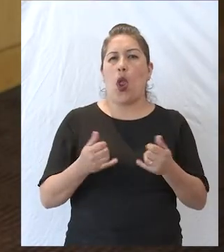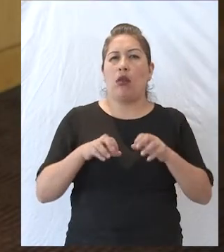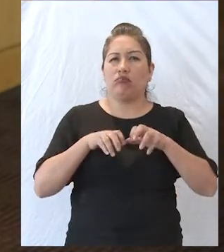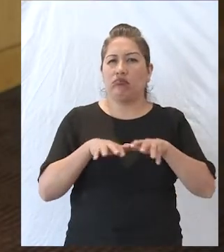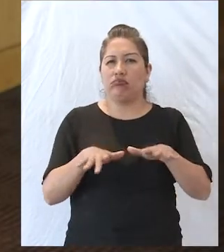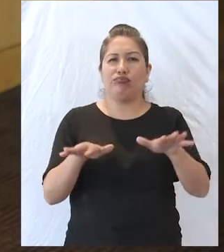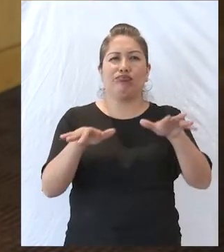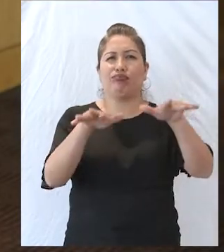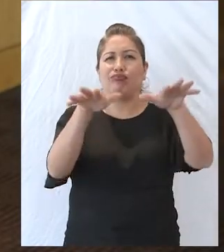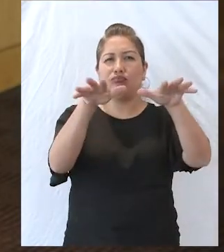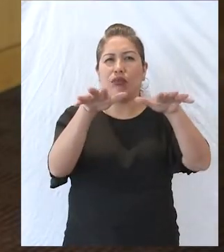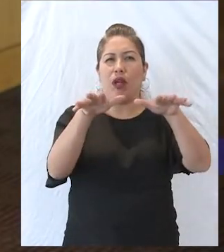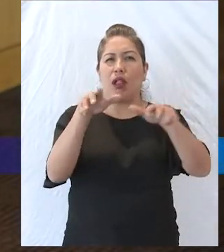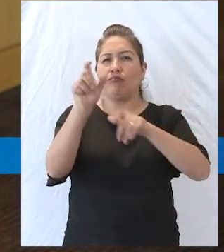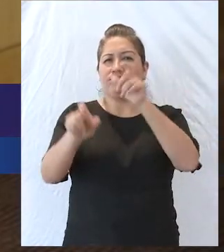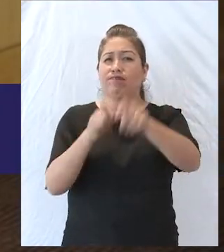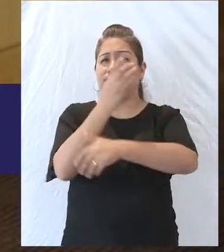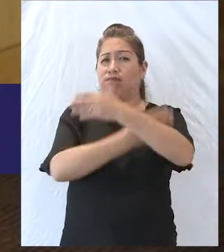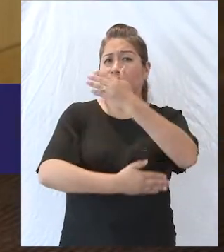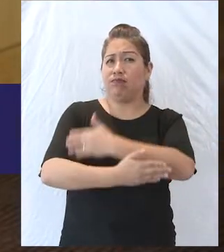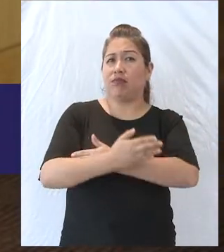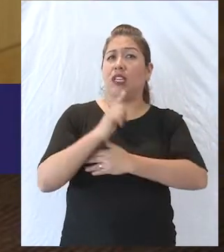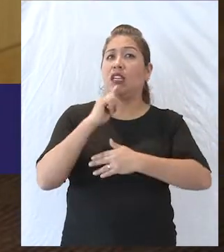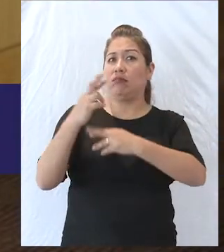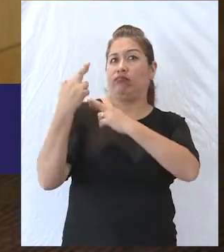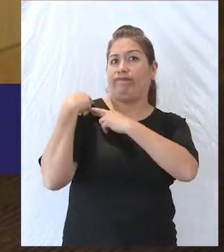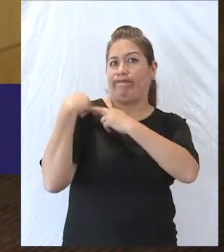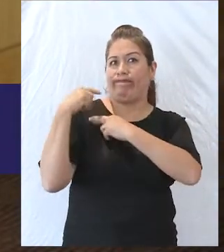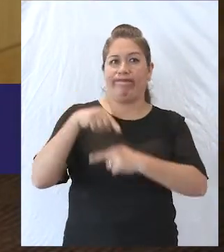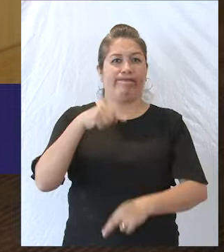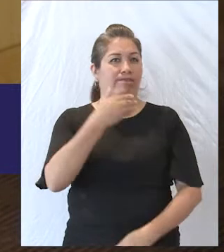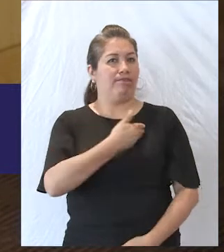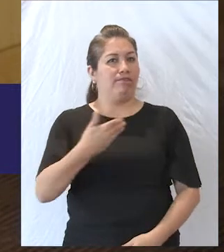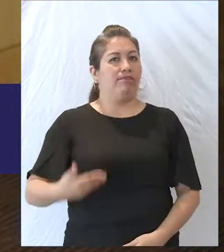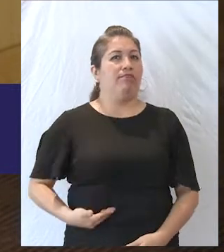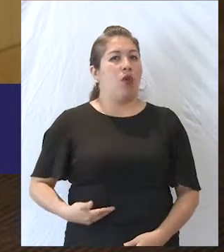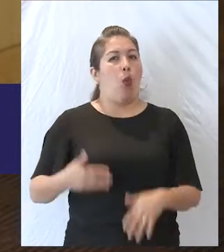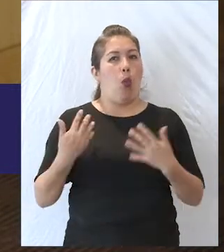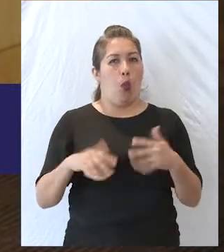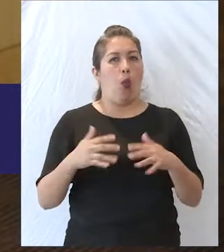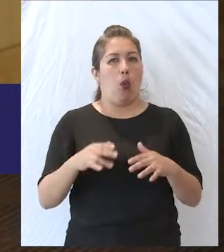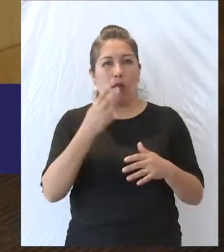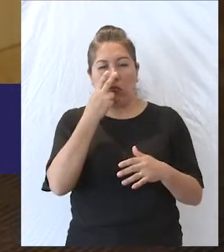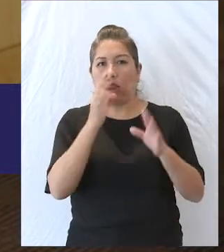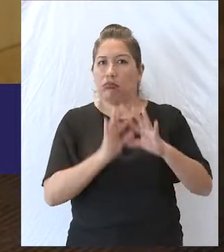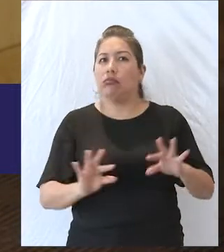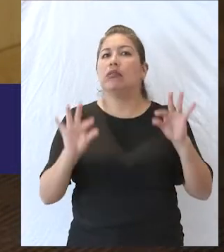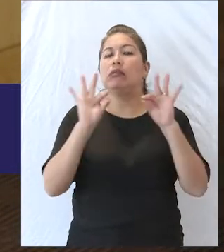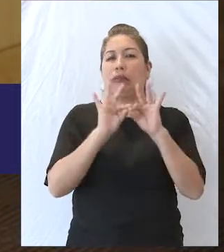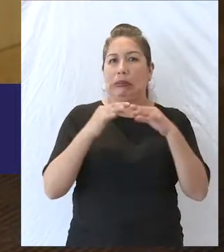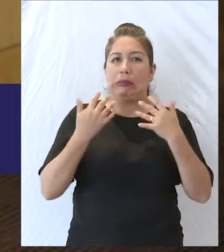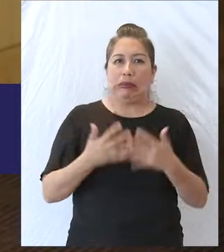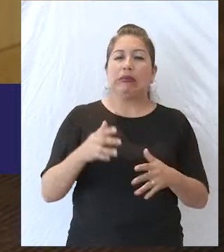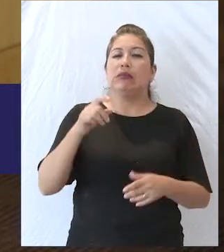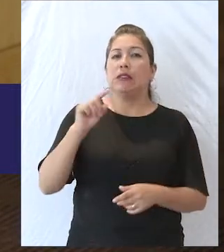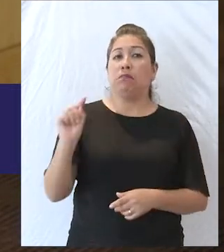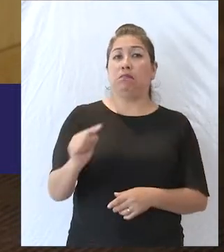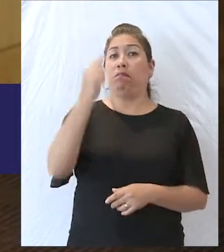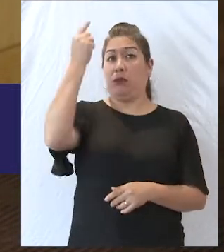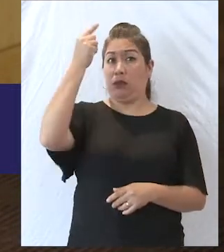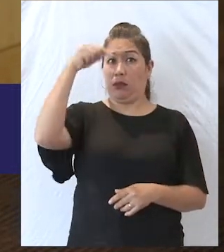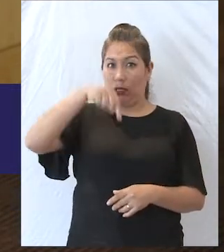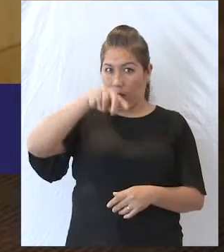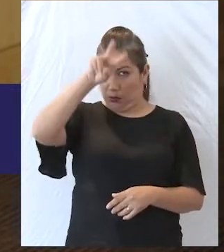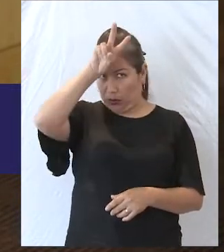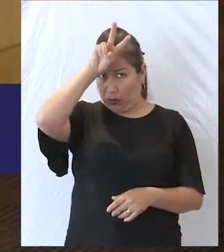Lograr la visibilidad de las personas con discapacidad es una tarea que el Estado ha tomado especial importancia a tal punto que por primera